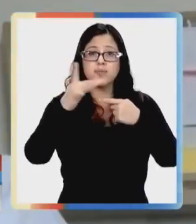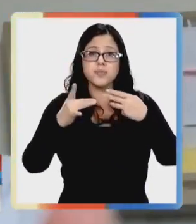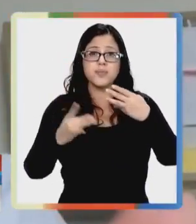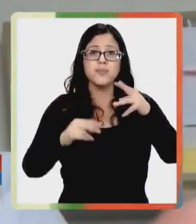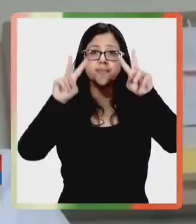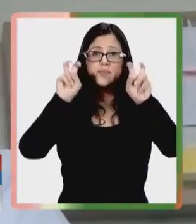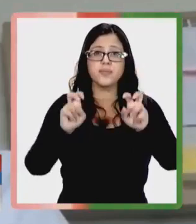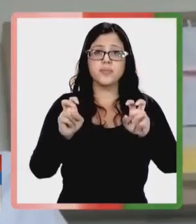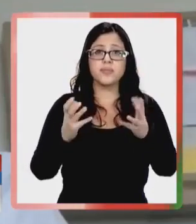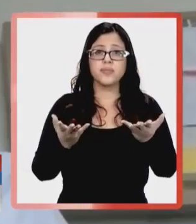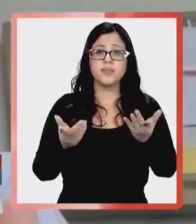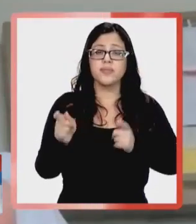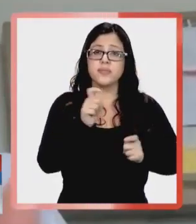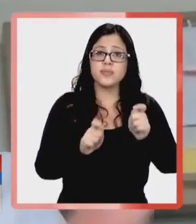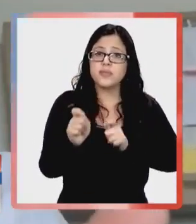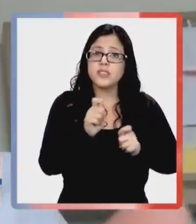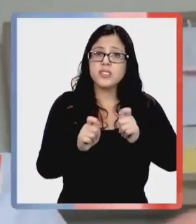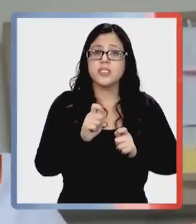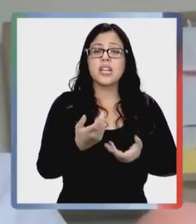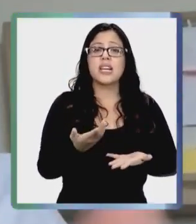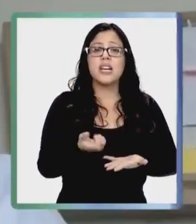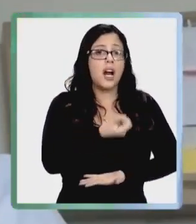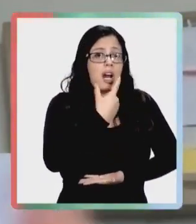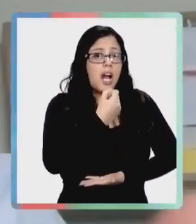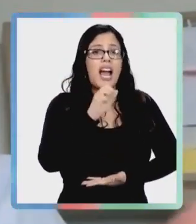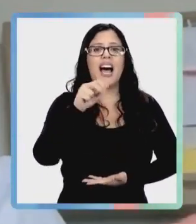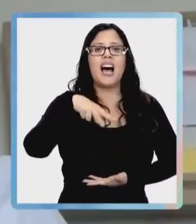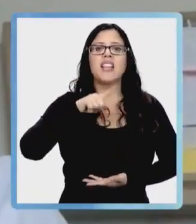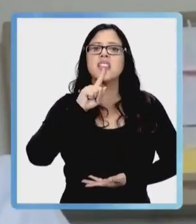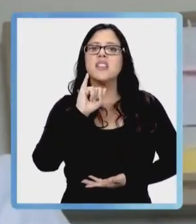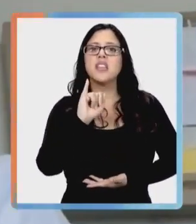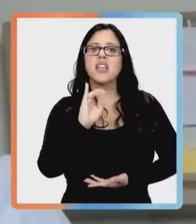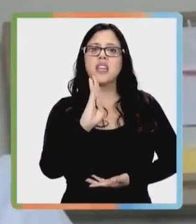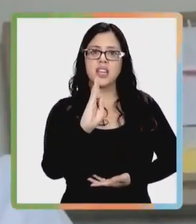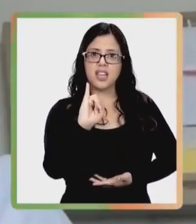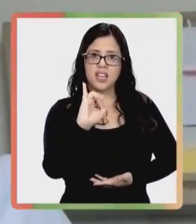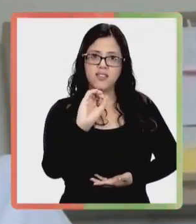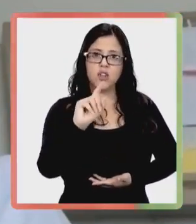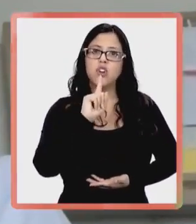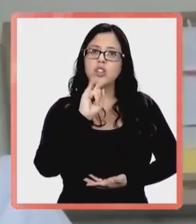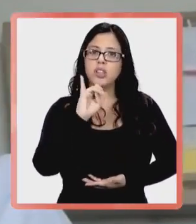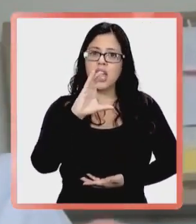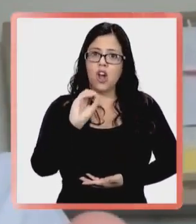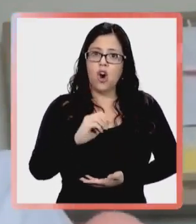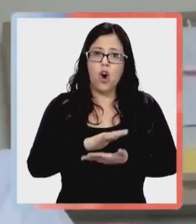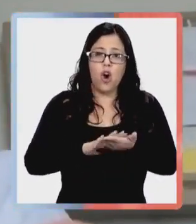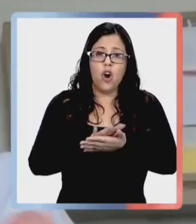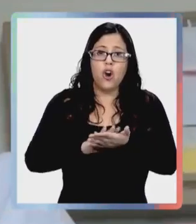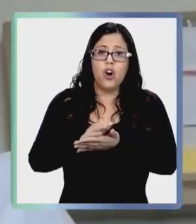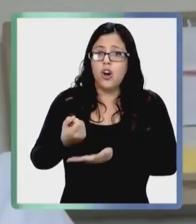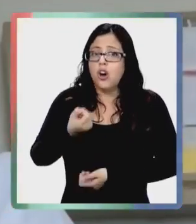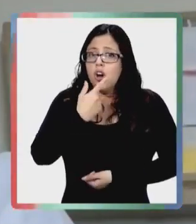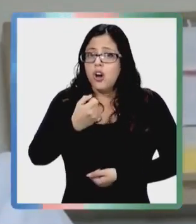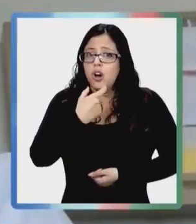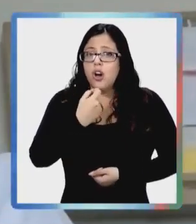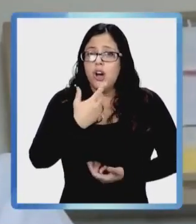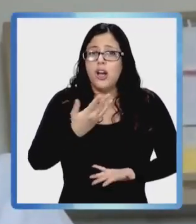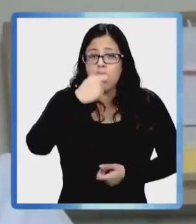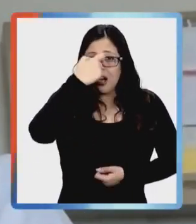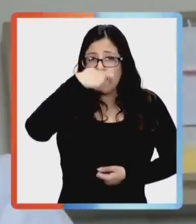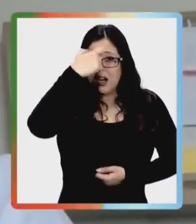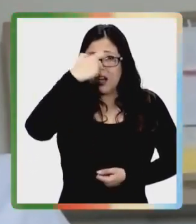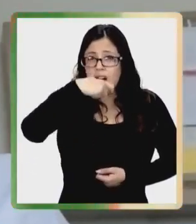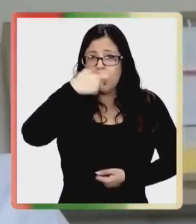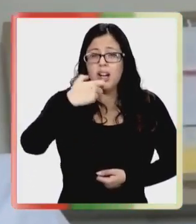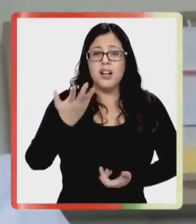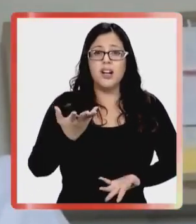de antibioterapia, de tratamiento con antibióticos específicos. Por ejemplo, mucho se habla del medicamento que tenemos nosotros para la